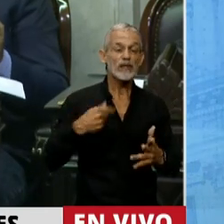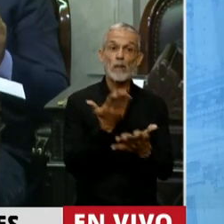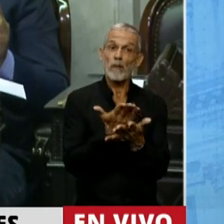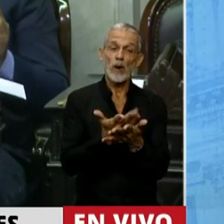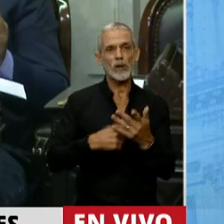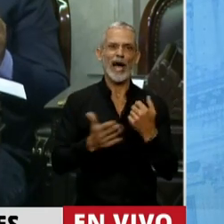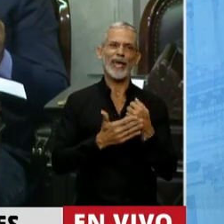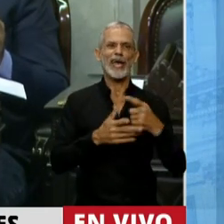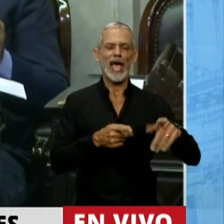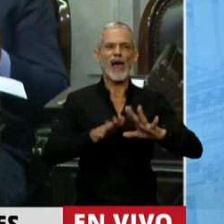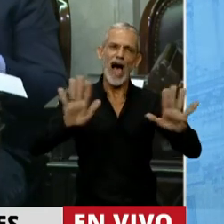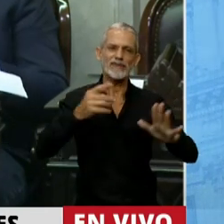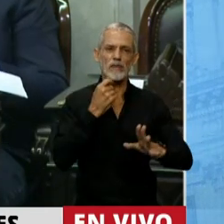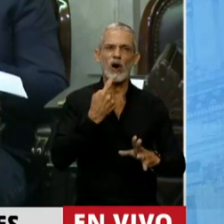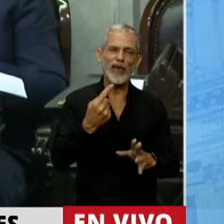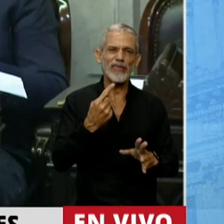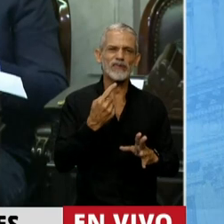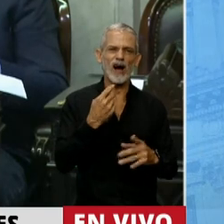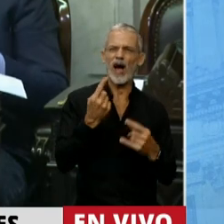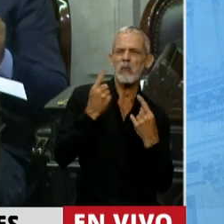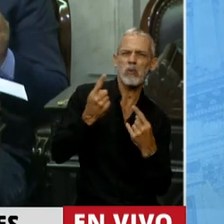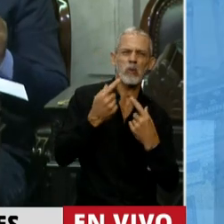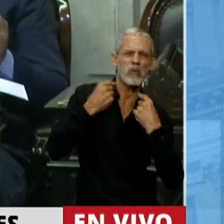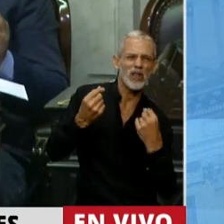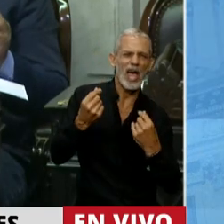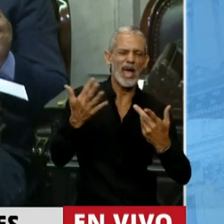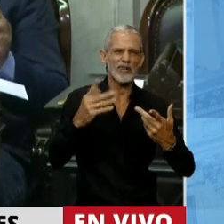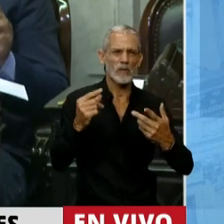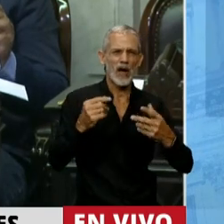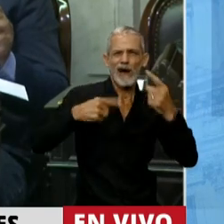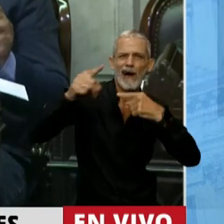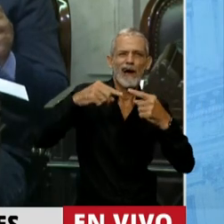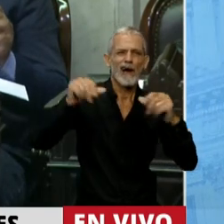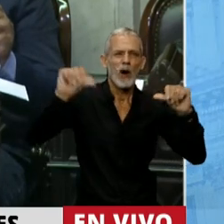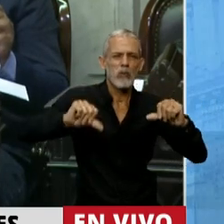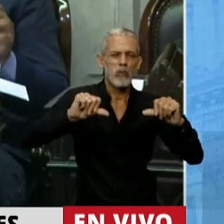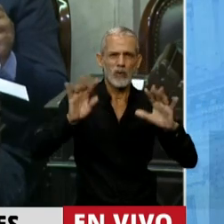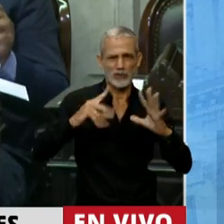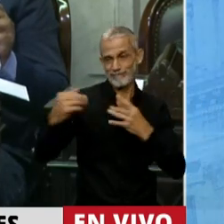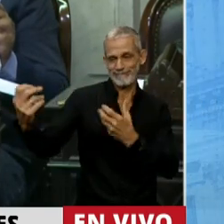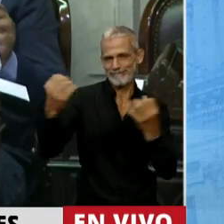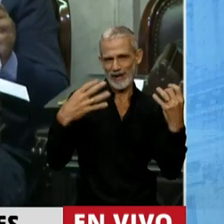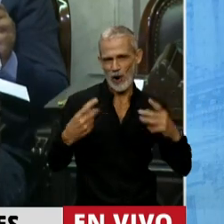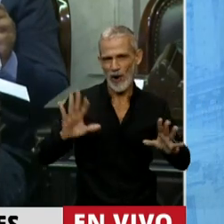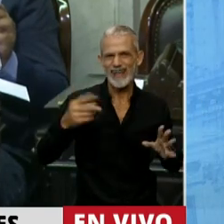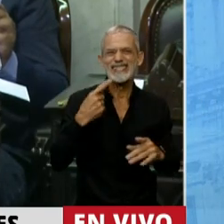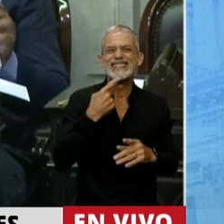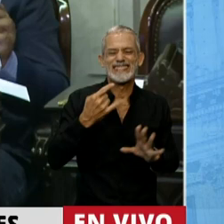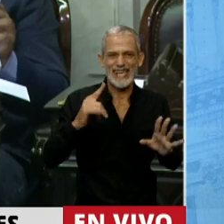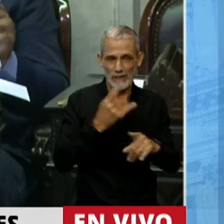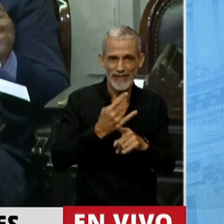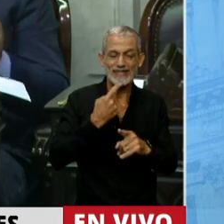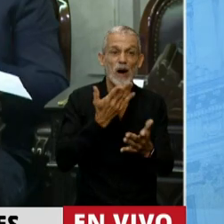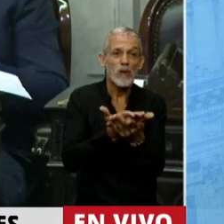propuesta es de la izquierda, porque lo dice en forma contestataria, porque no tiene capacidad de gestión, porque no están, la tildan de